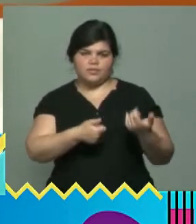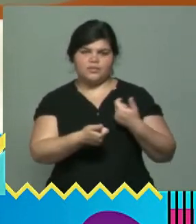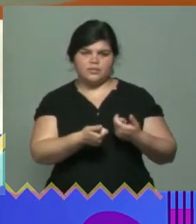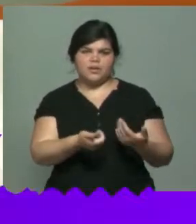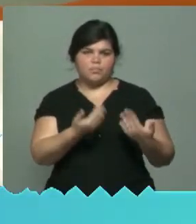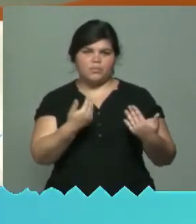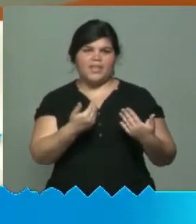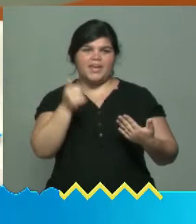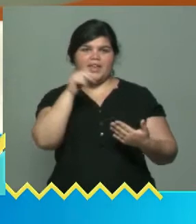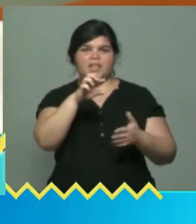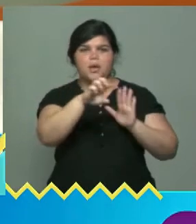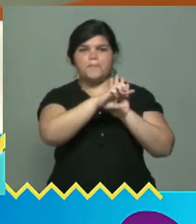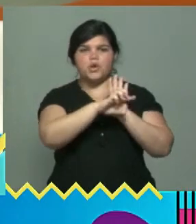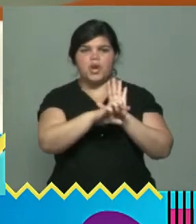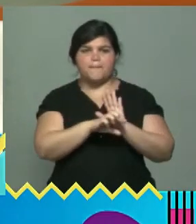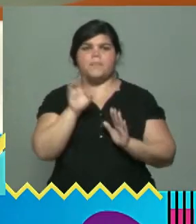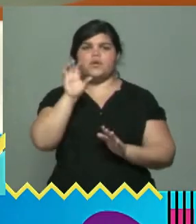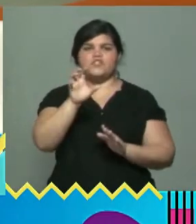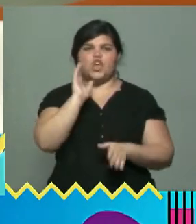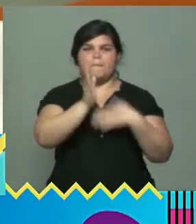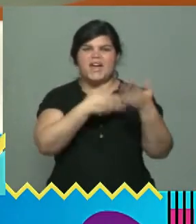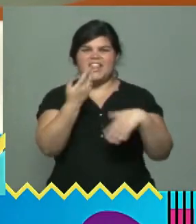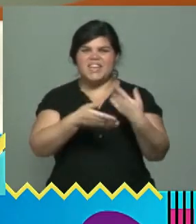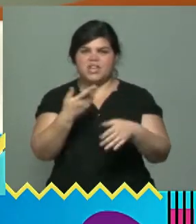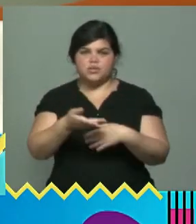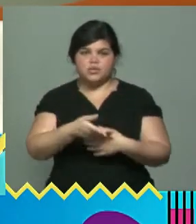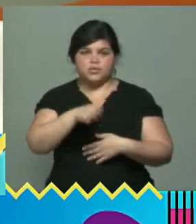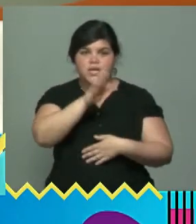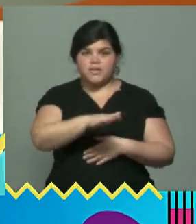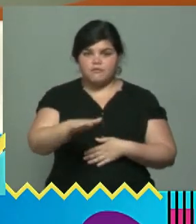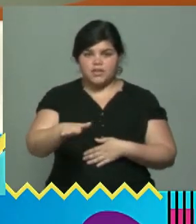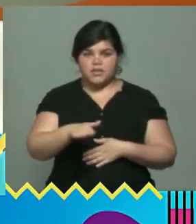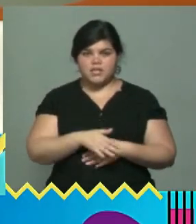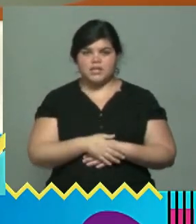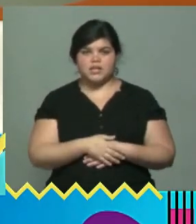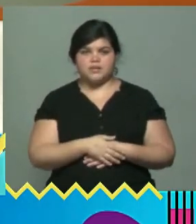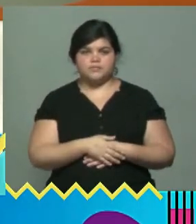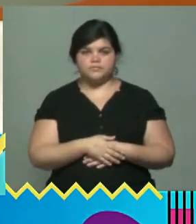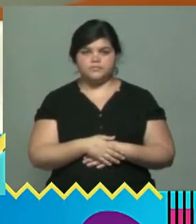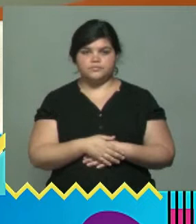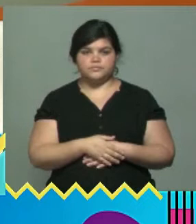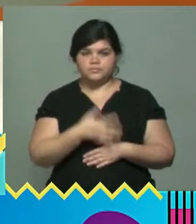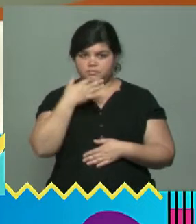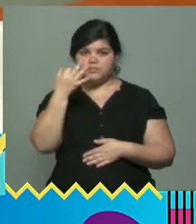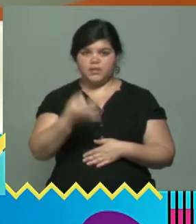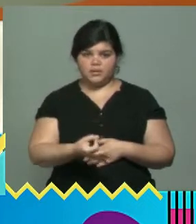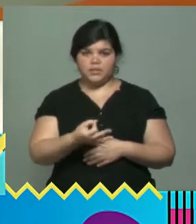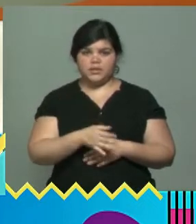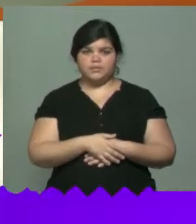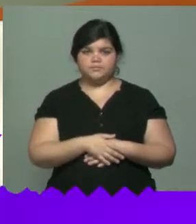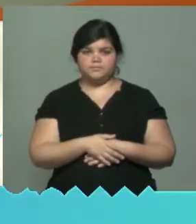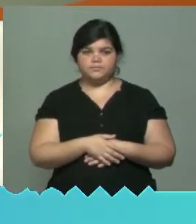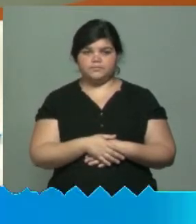el programa provincial de maltrato infantil y realmente creo que en este punto de lo